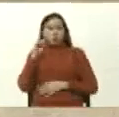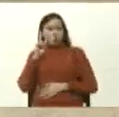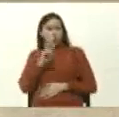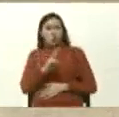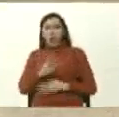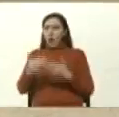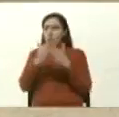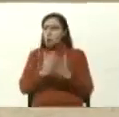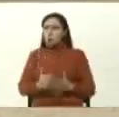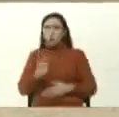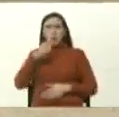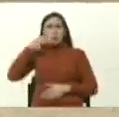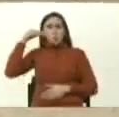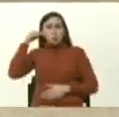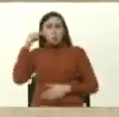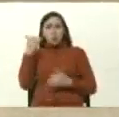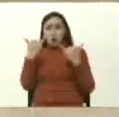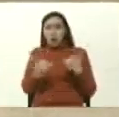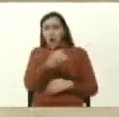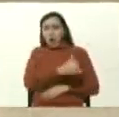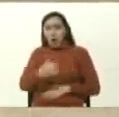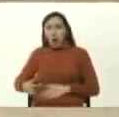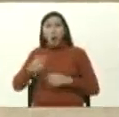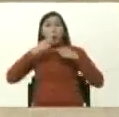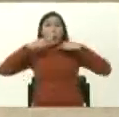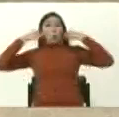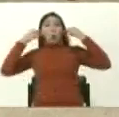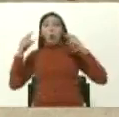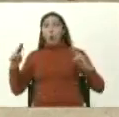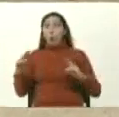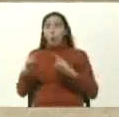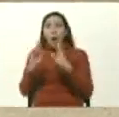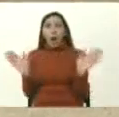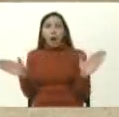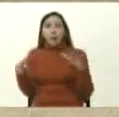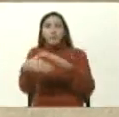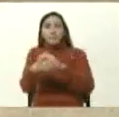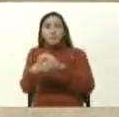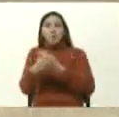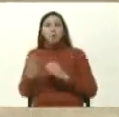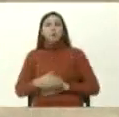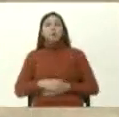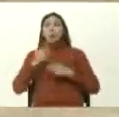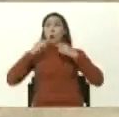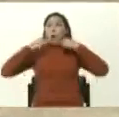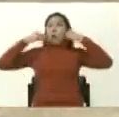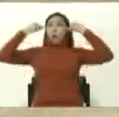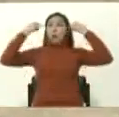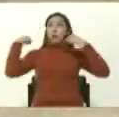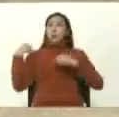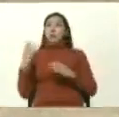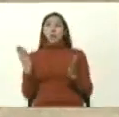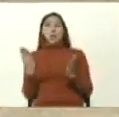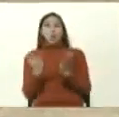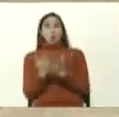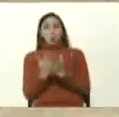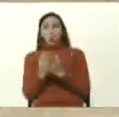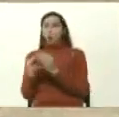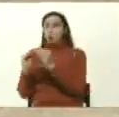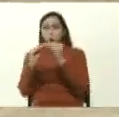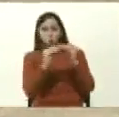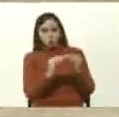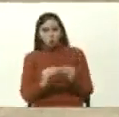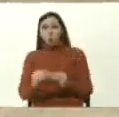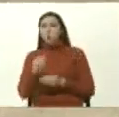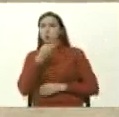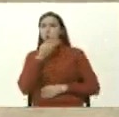niños, a nuestras niñas, con la sonrisa de ver nuevamente a sus compañeros, con la sonrisa de ver a sus escuelas, con la gotica de amor que ha orientado